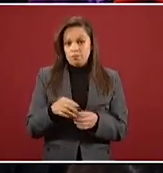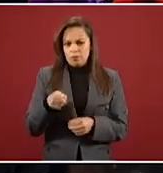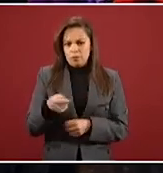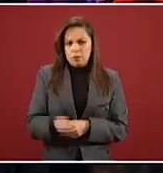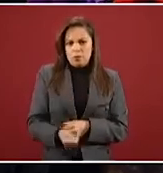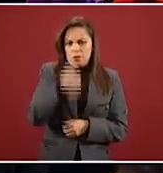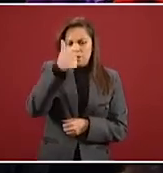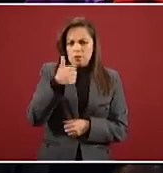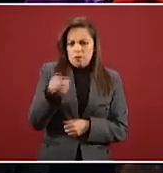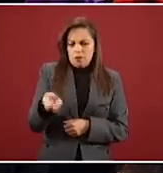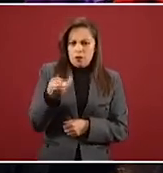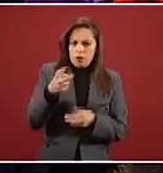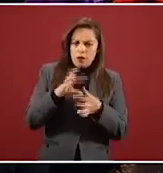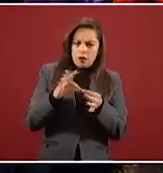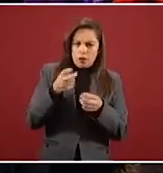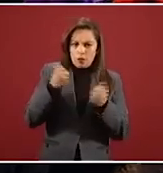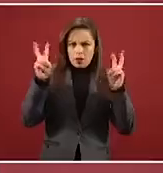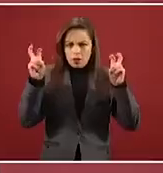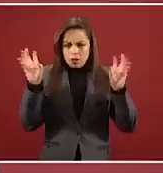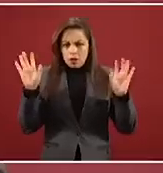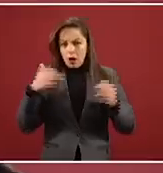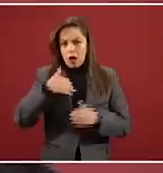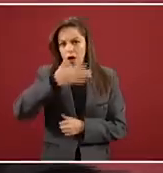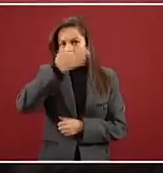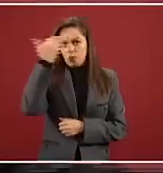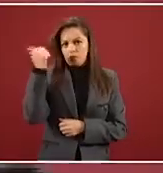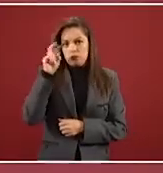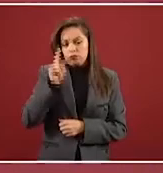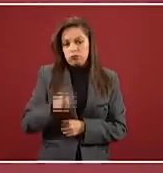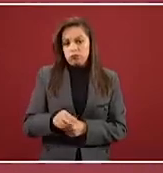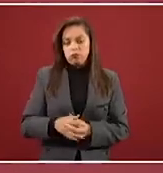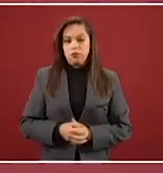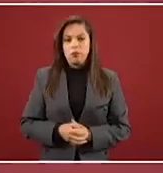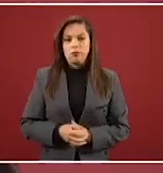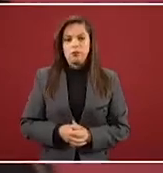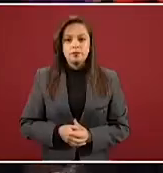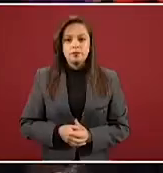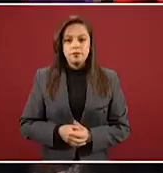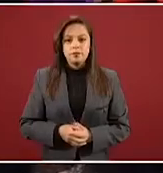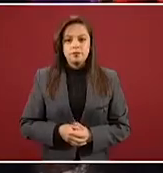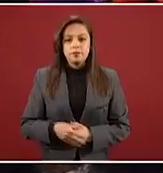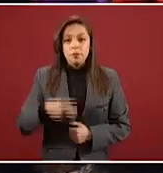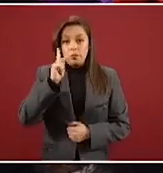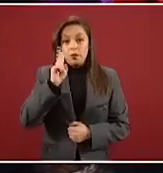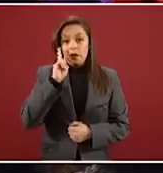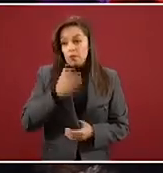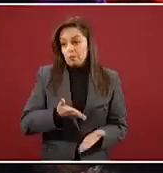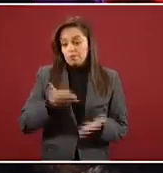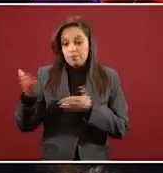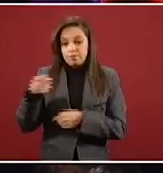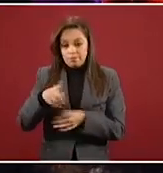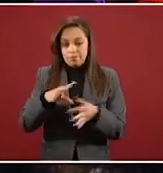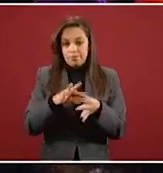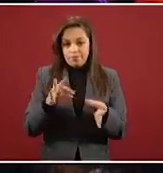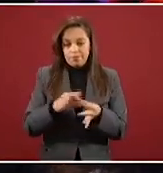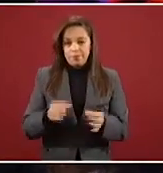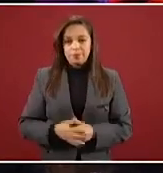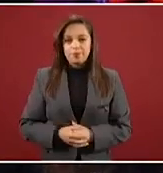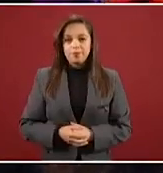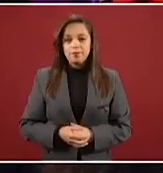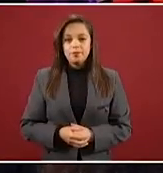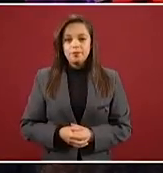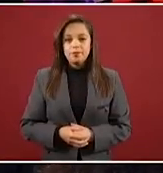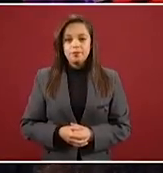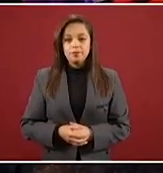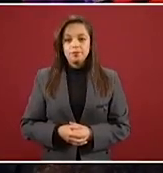asunto, no me consta, pero a ver si… Lisa María. A ver,